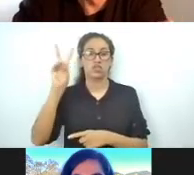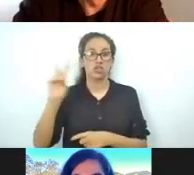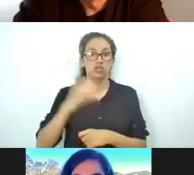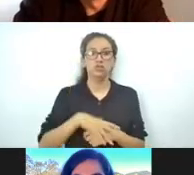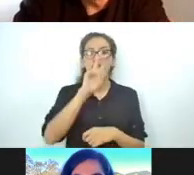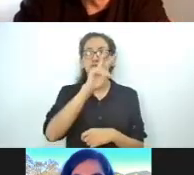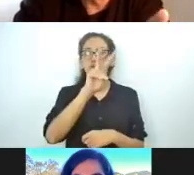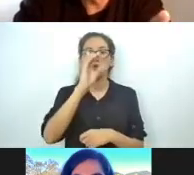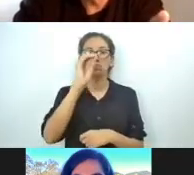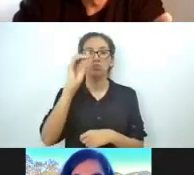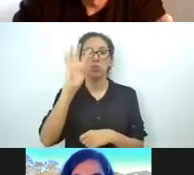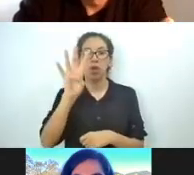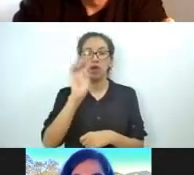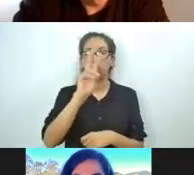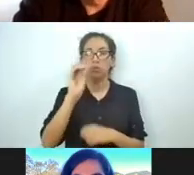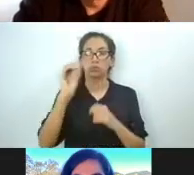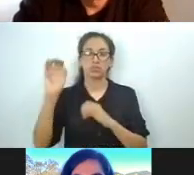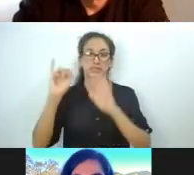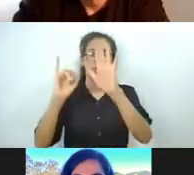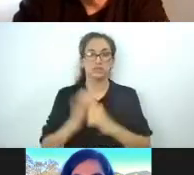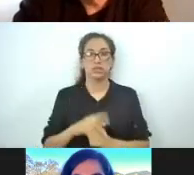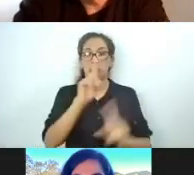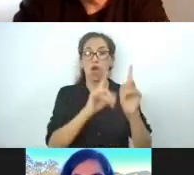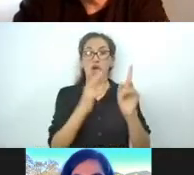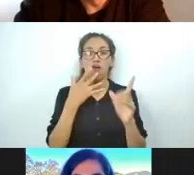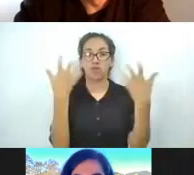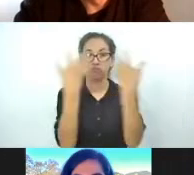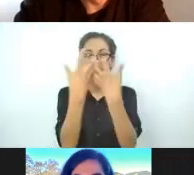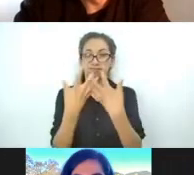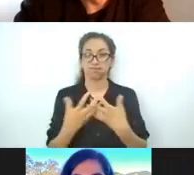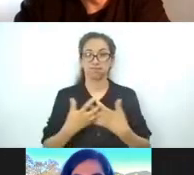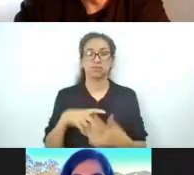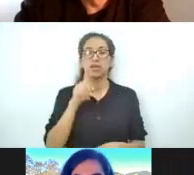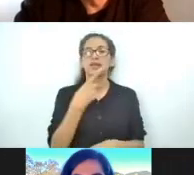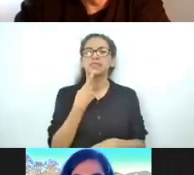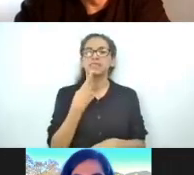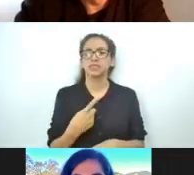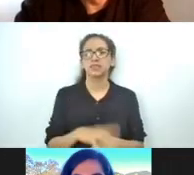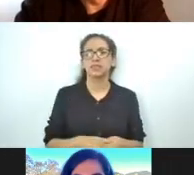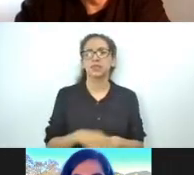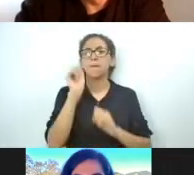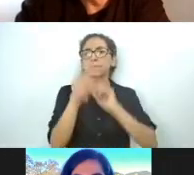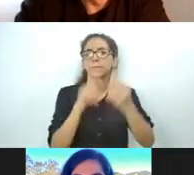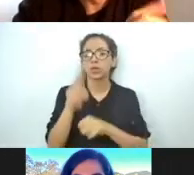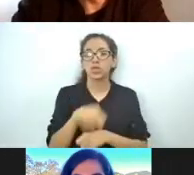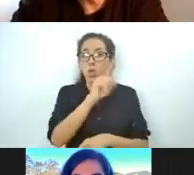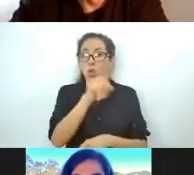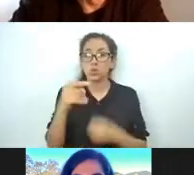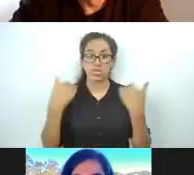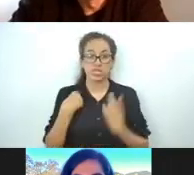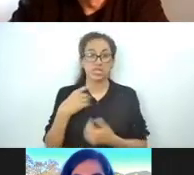su color. Y, por ejemplo, se les consulta si tuvieron